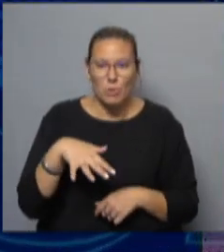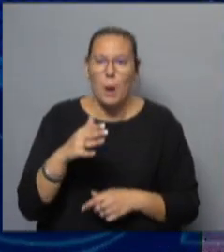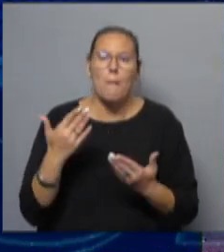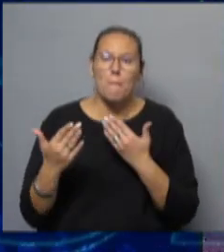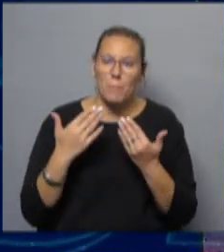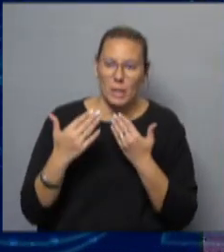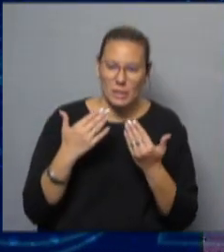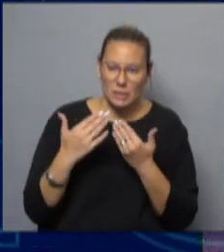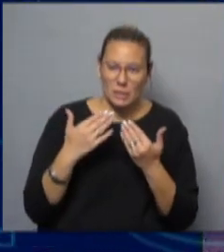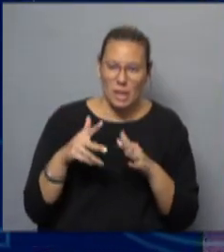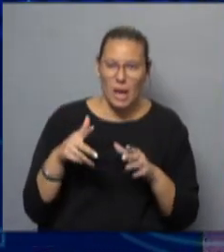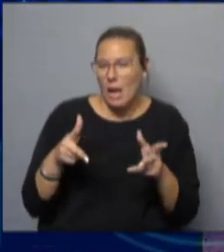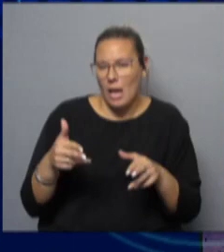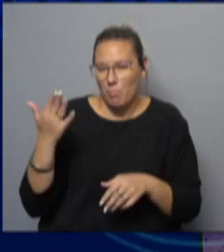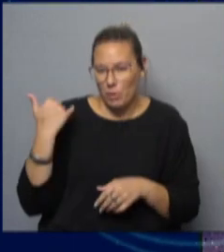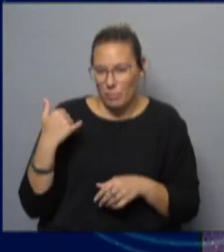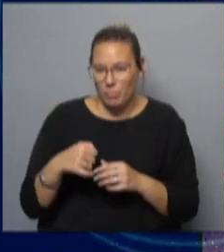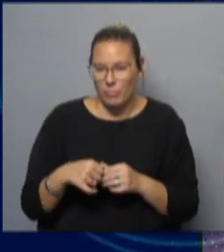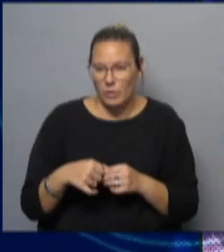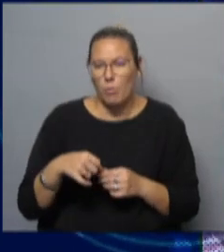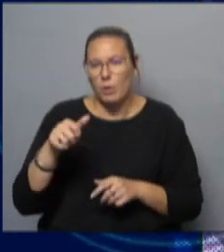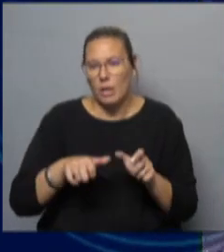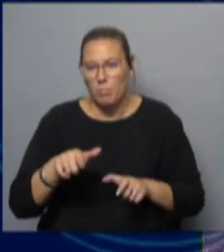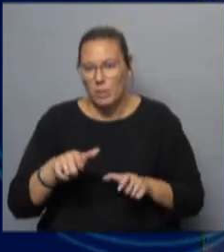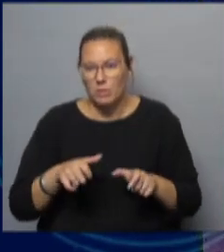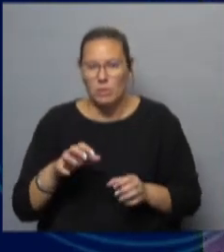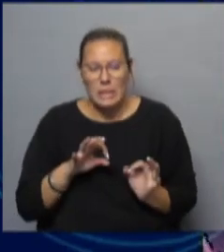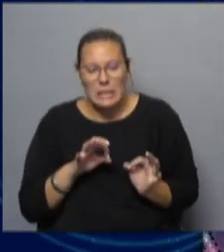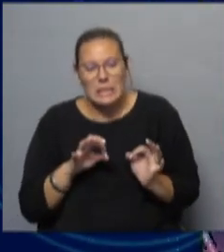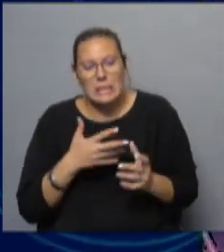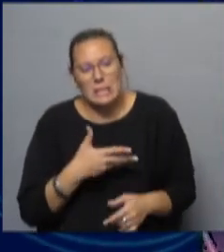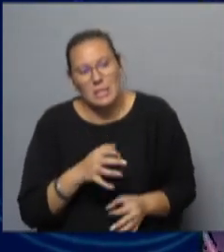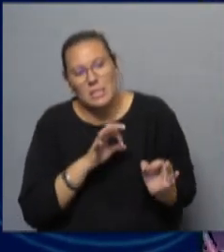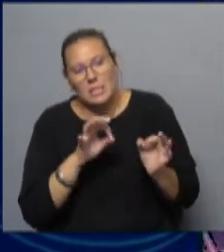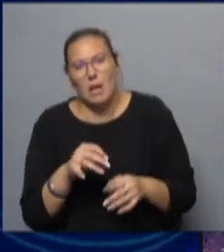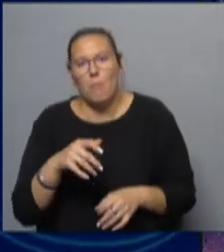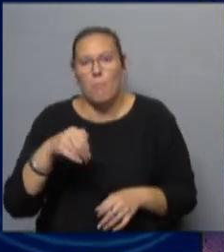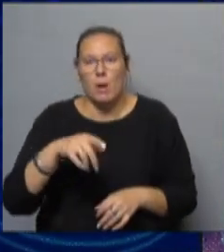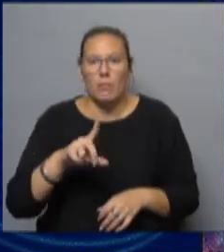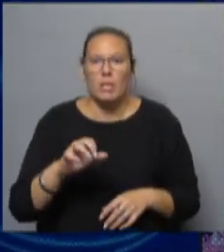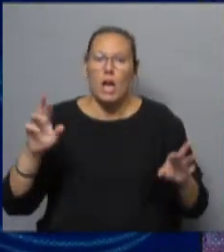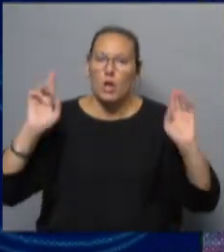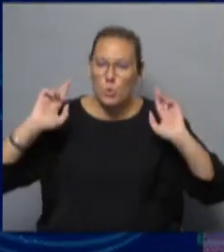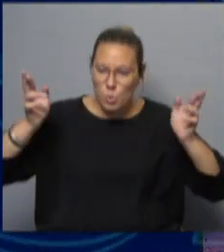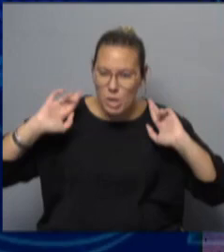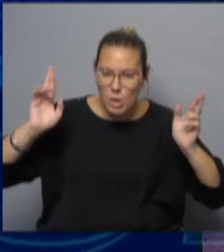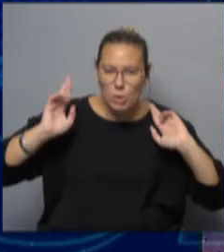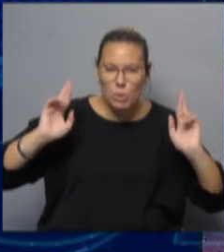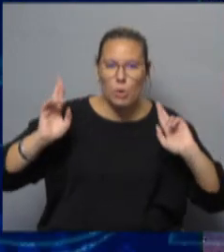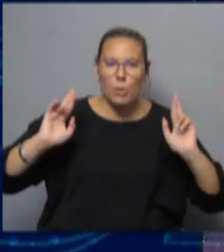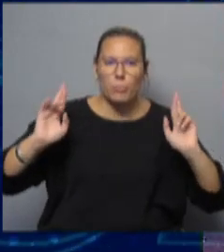a la de la época no como llevar a la gente a las malvinas pero todo a través de recursos como el sonido